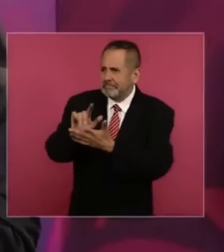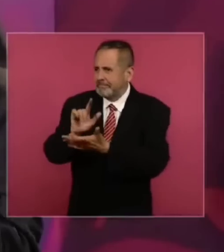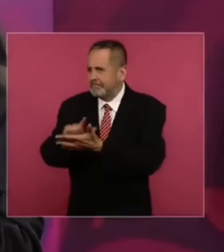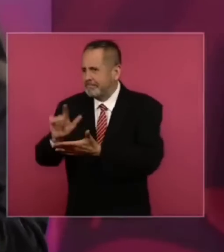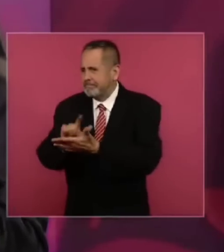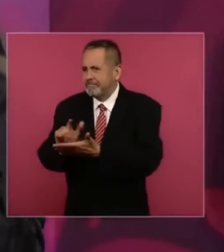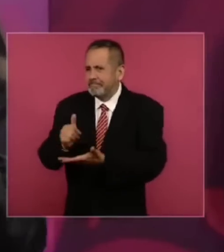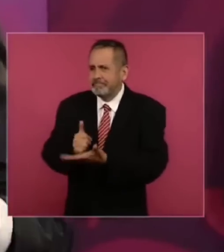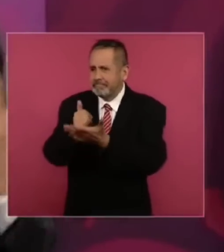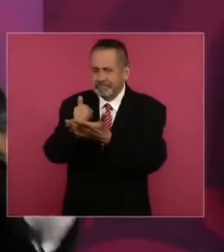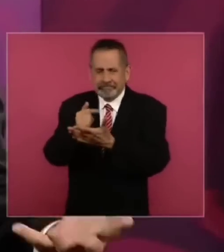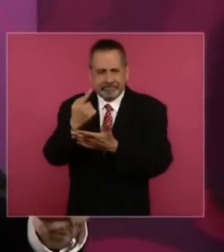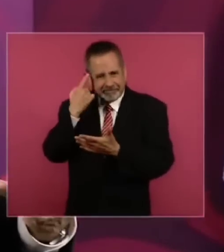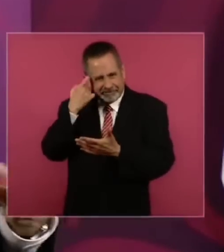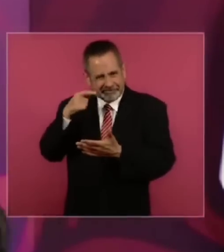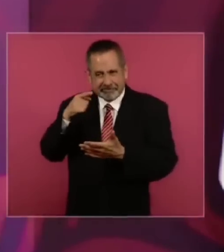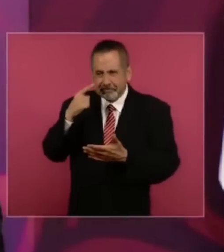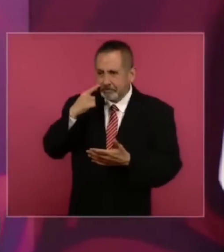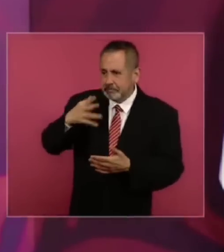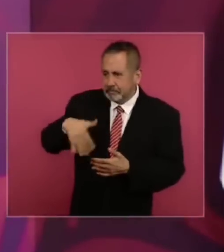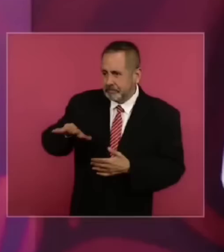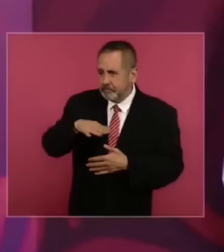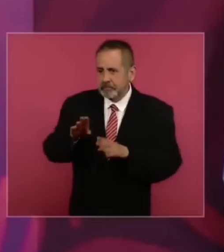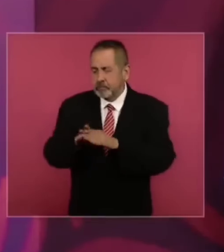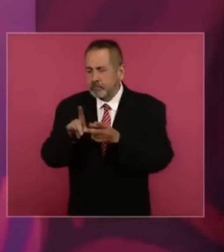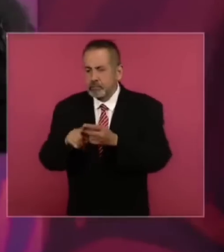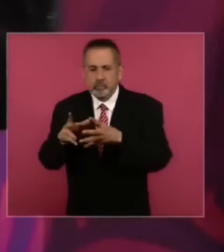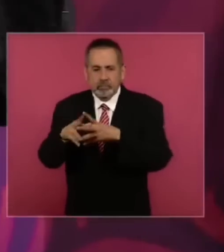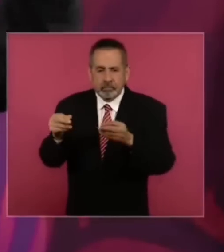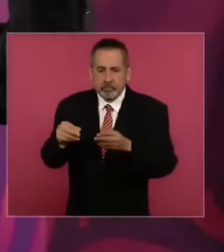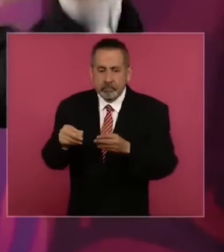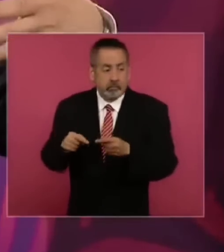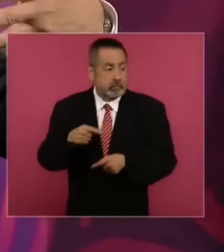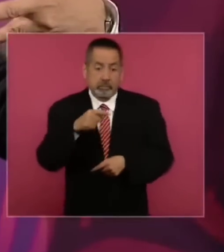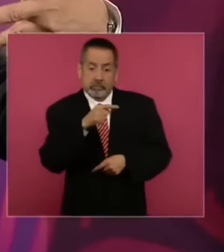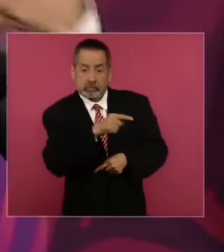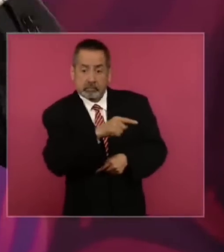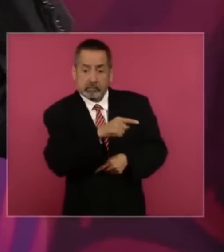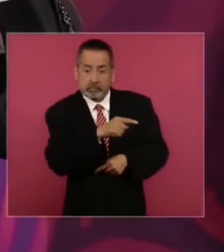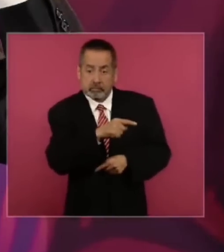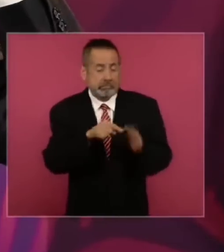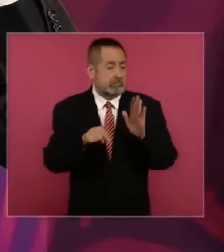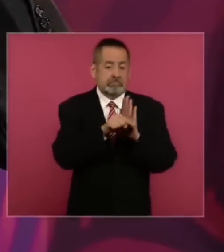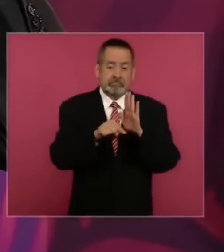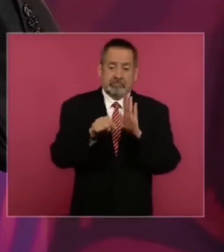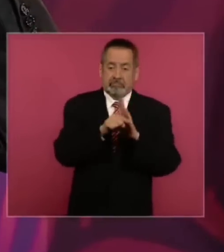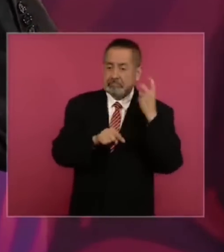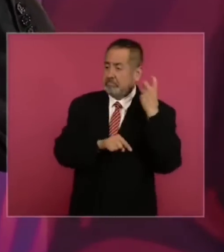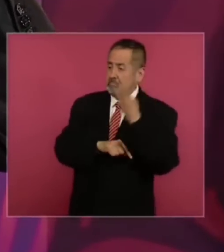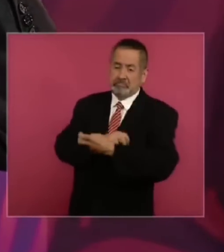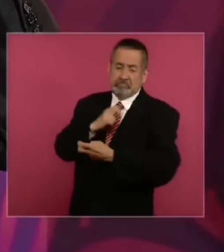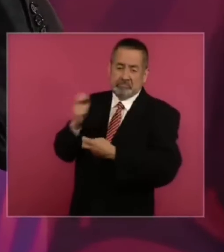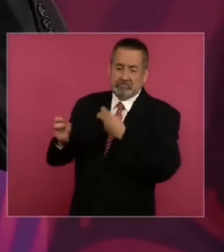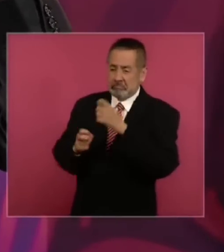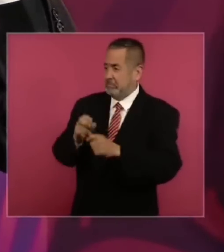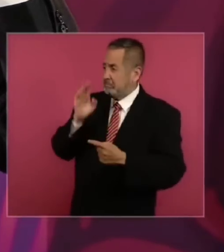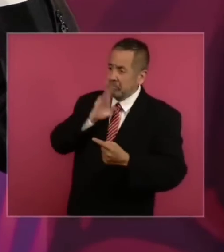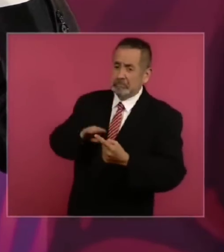eh buscando desaparecidos y ya este